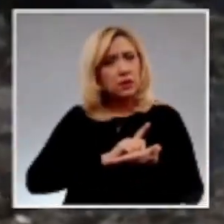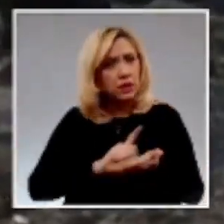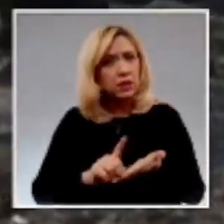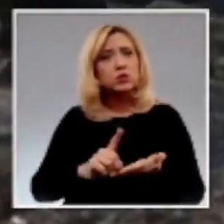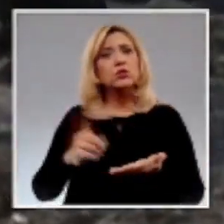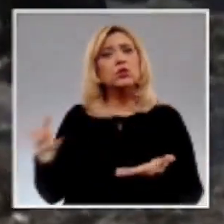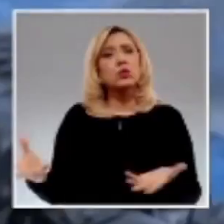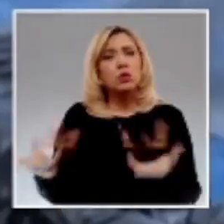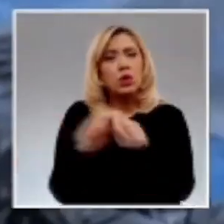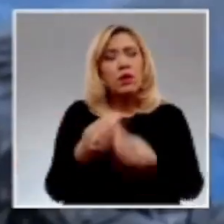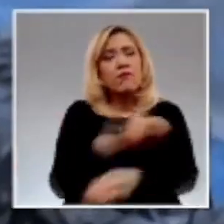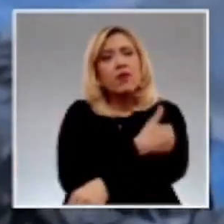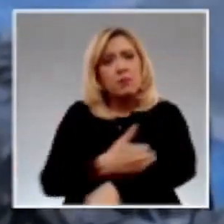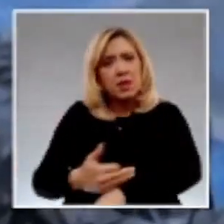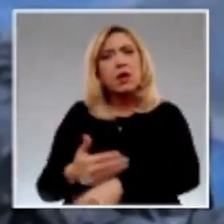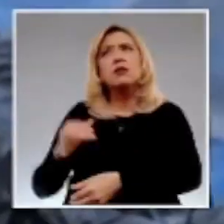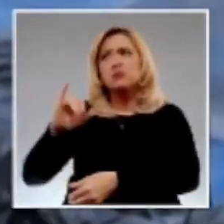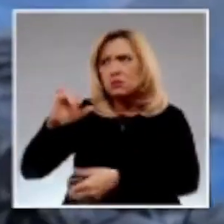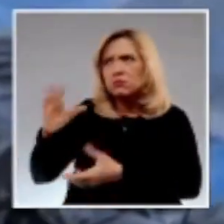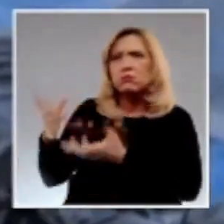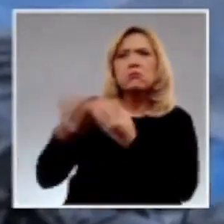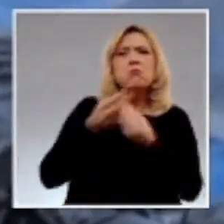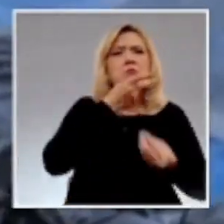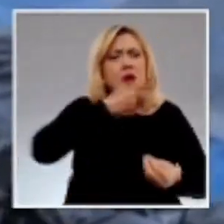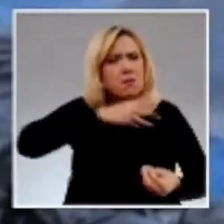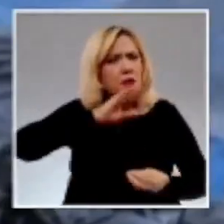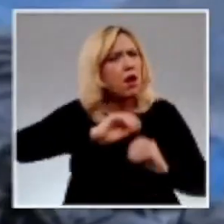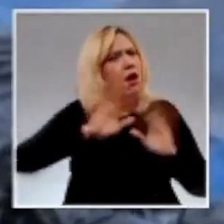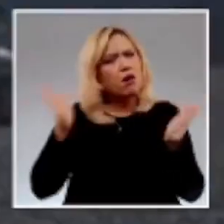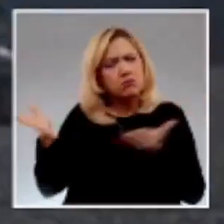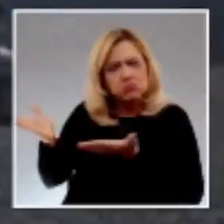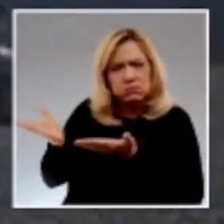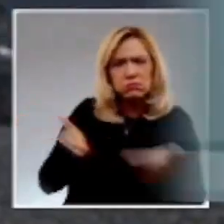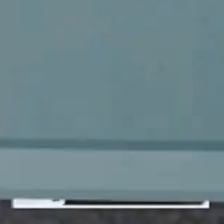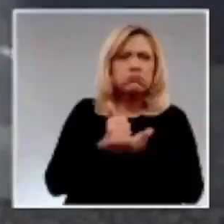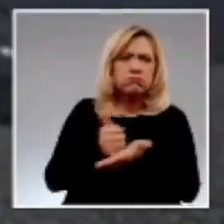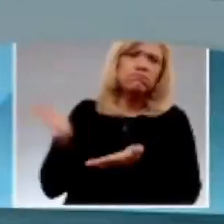progenitores. Para el canal del Poder Judicial de la Federación, Alejandro Anaya Huertas.